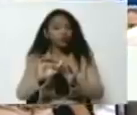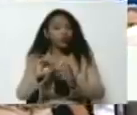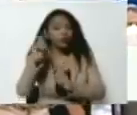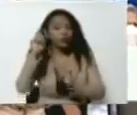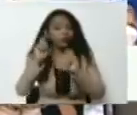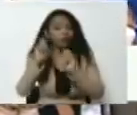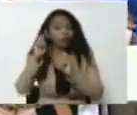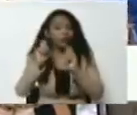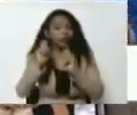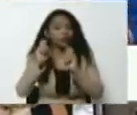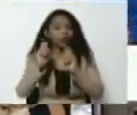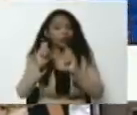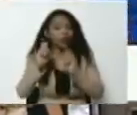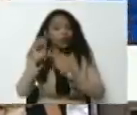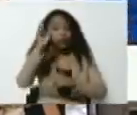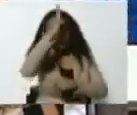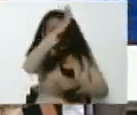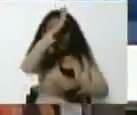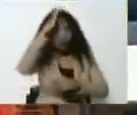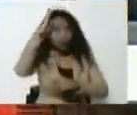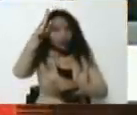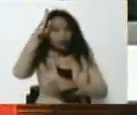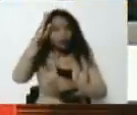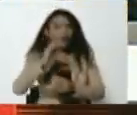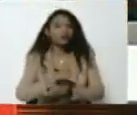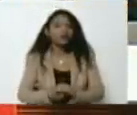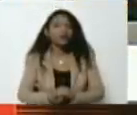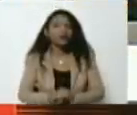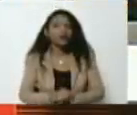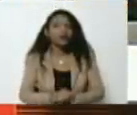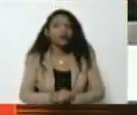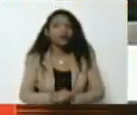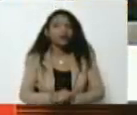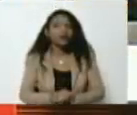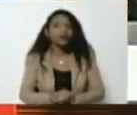diputado Diosdado Cabello Rondón.